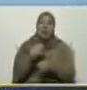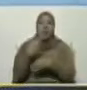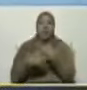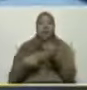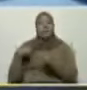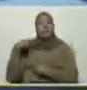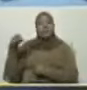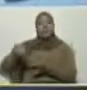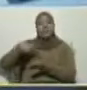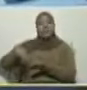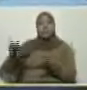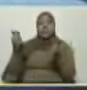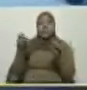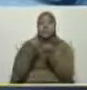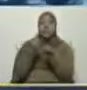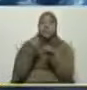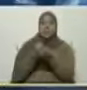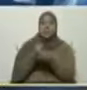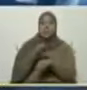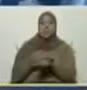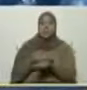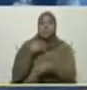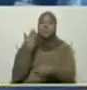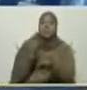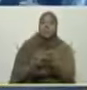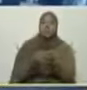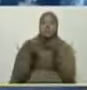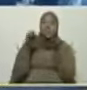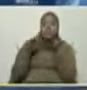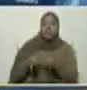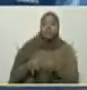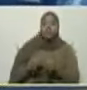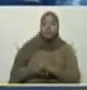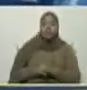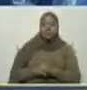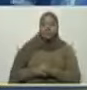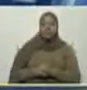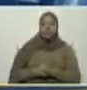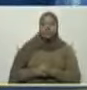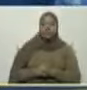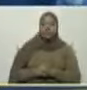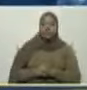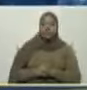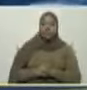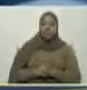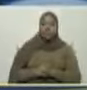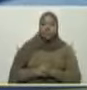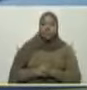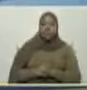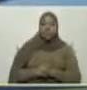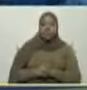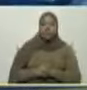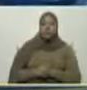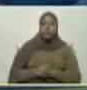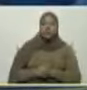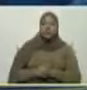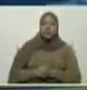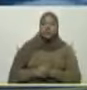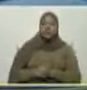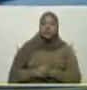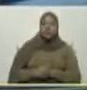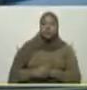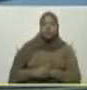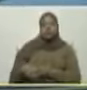bailaba que se llama un paso así una cosa así una especie de B